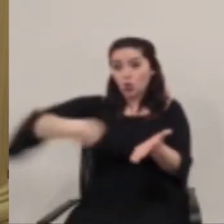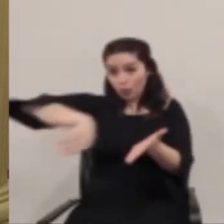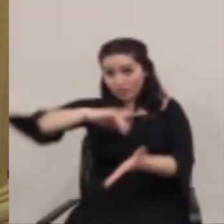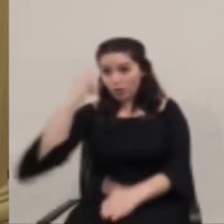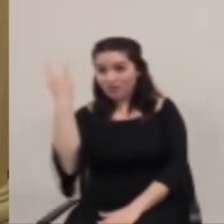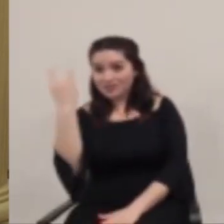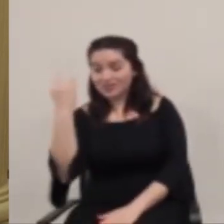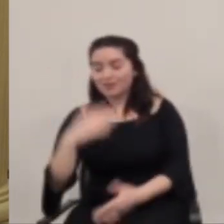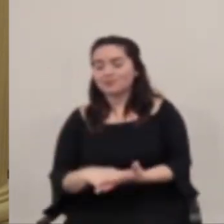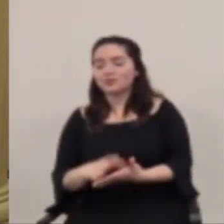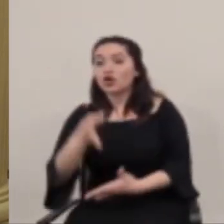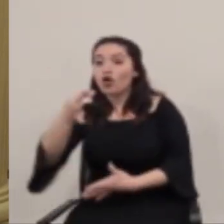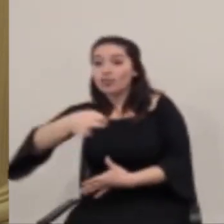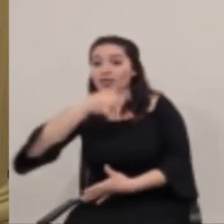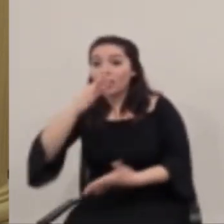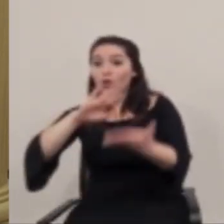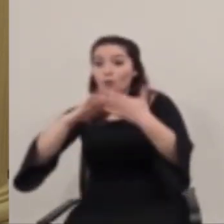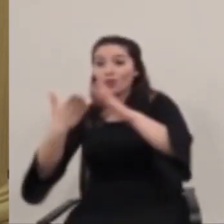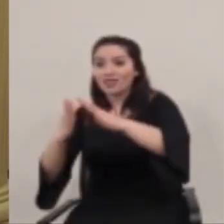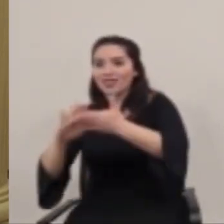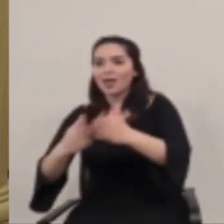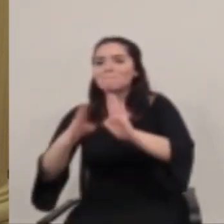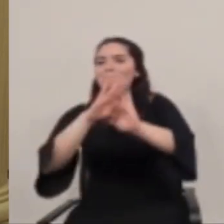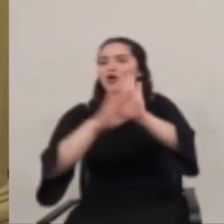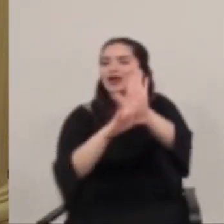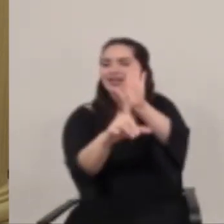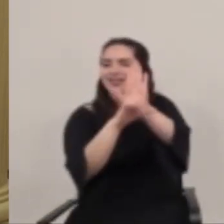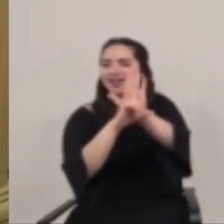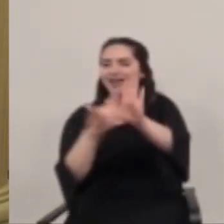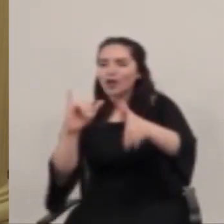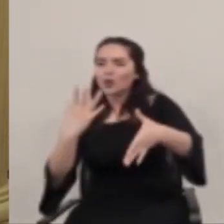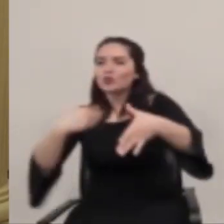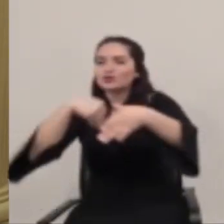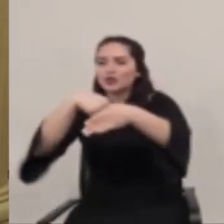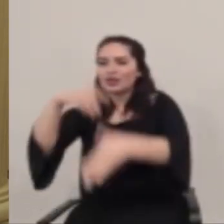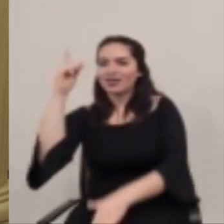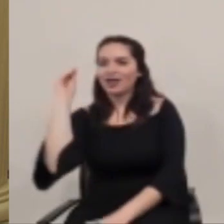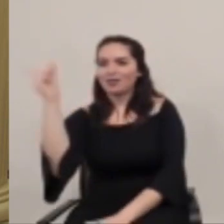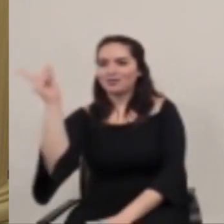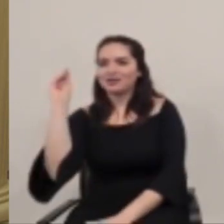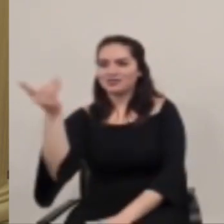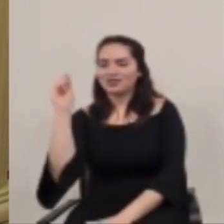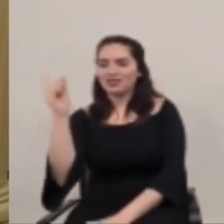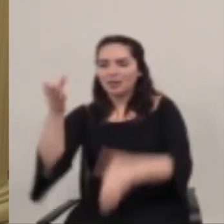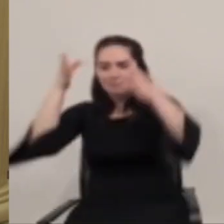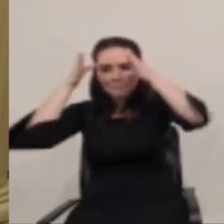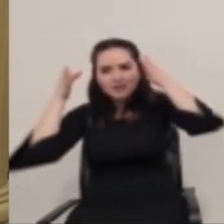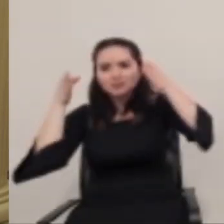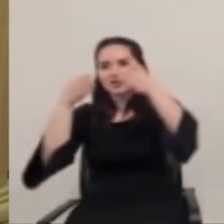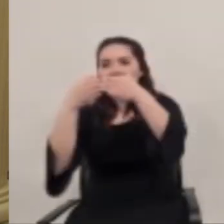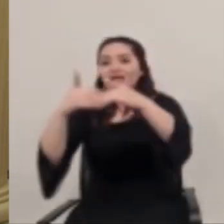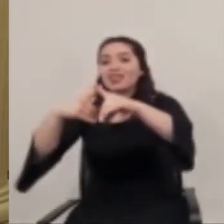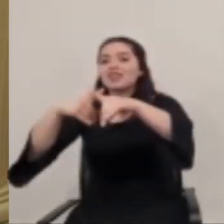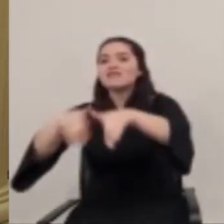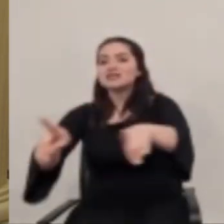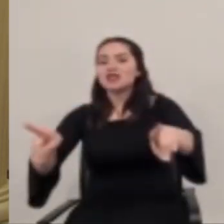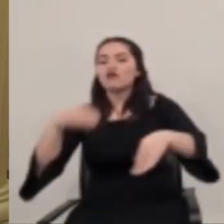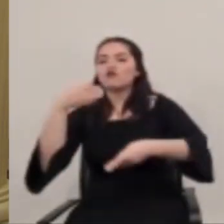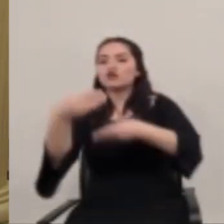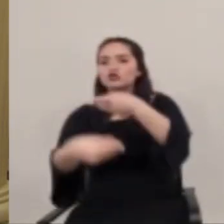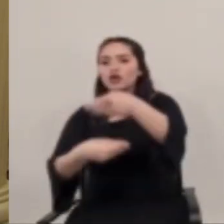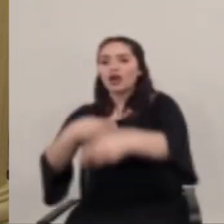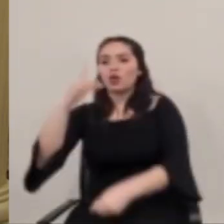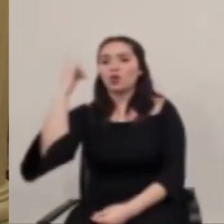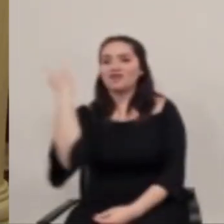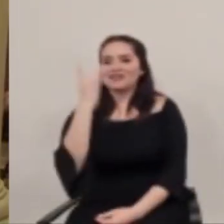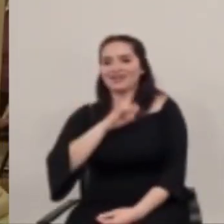presentar a la comunidad la Política Universitaria de Inclusión y Discapacidad en la perspectiva de la diversidad funcional de la Universidad de